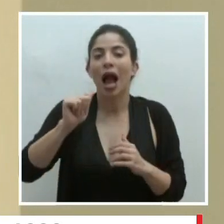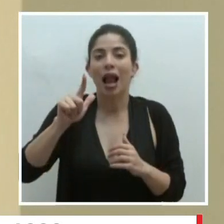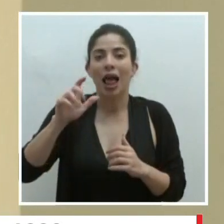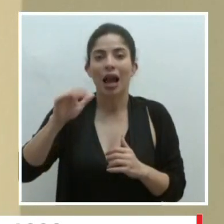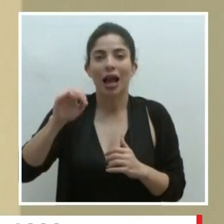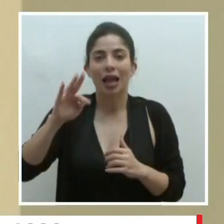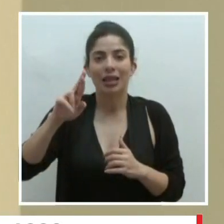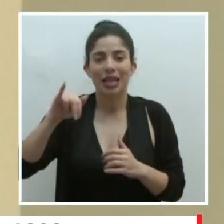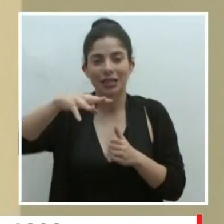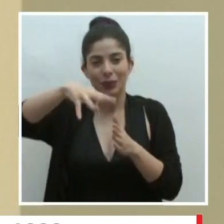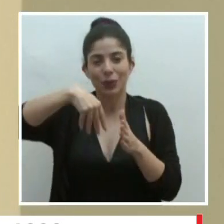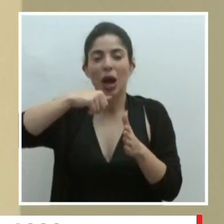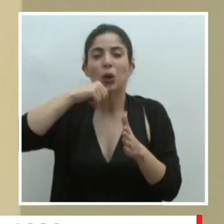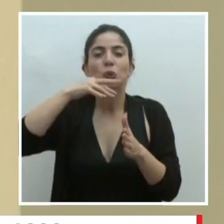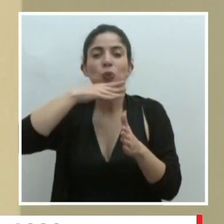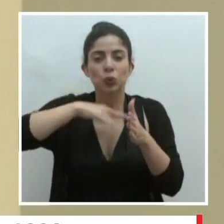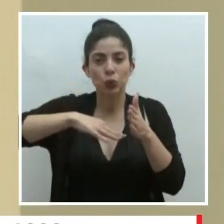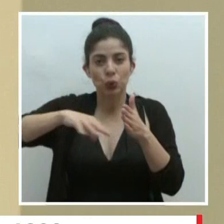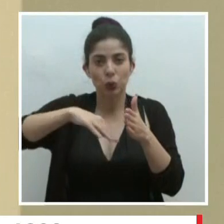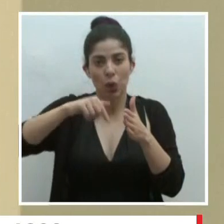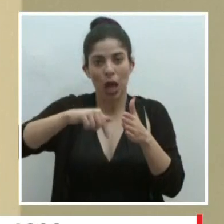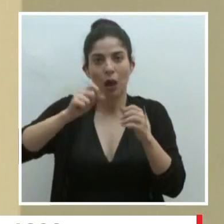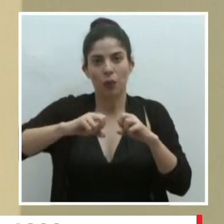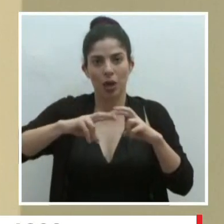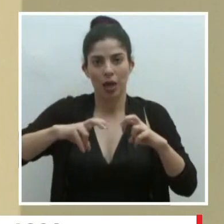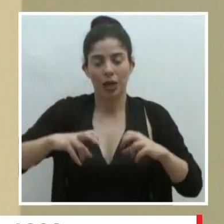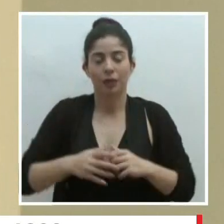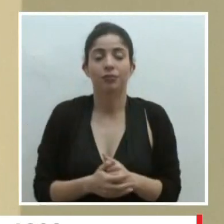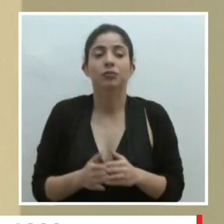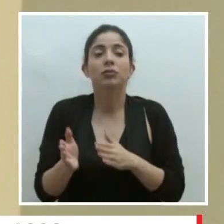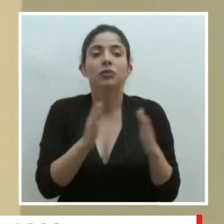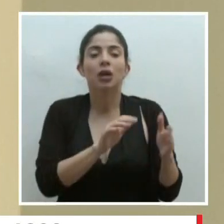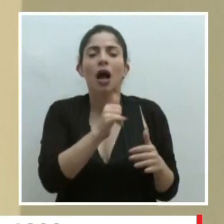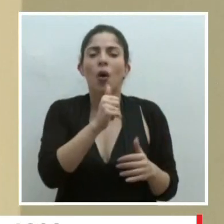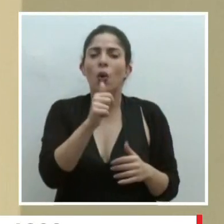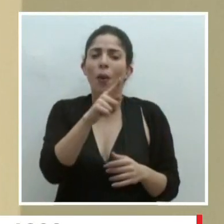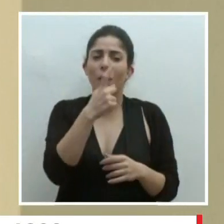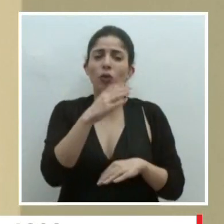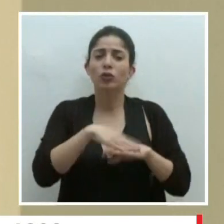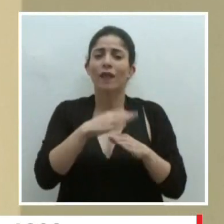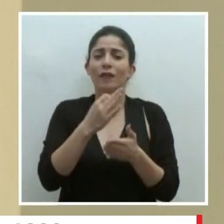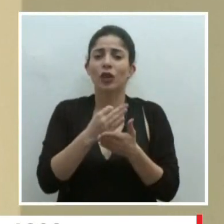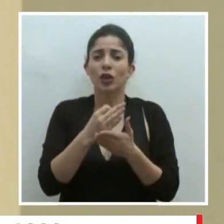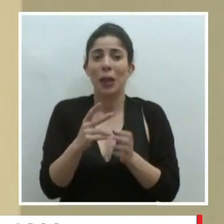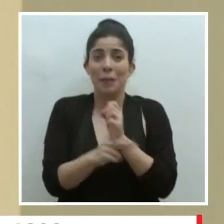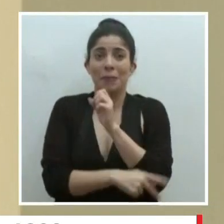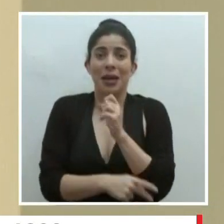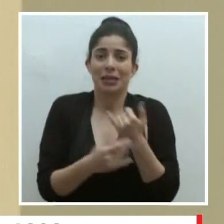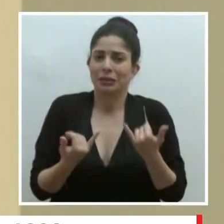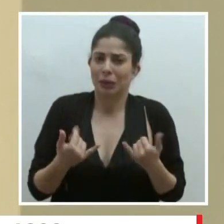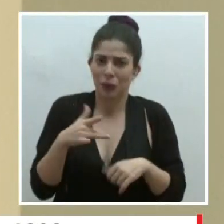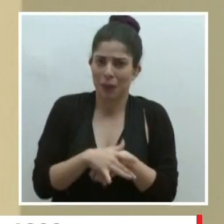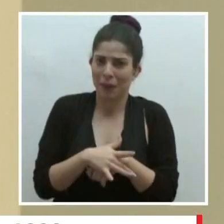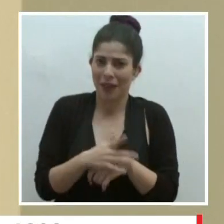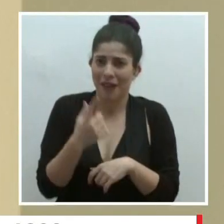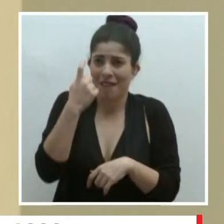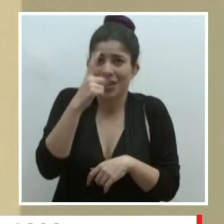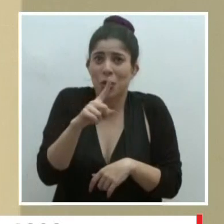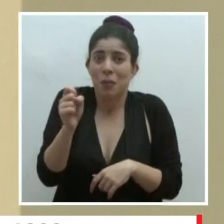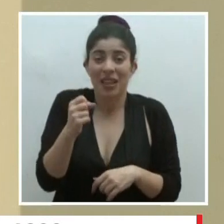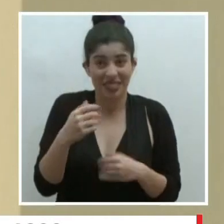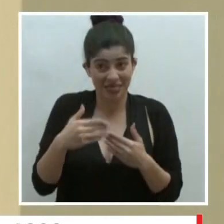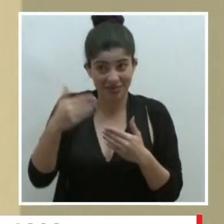Luego, con respecto a los países y fronteras, como también lo hemos indicado, yo creo que es muy prematuro en este momento decir, o sea, falta todavía un mes, o sea, adelantarme a decir